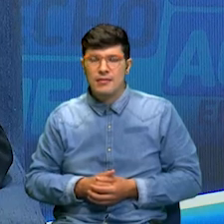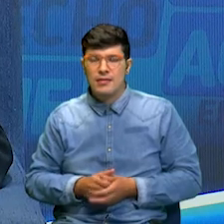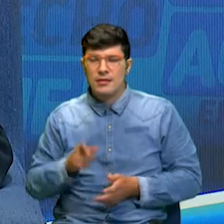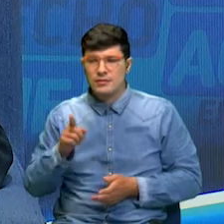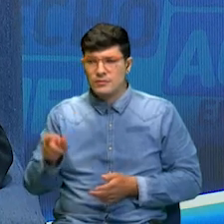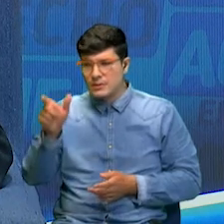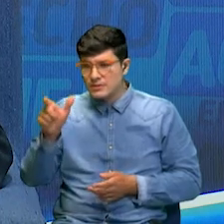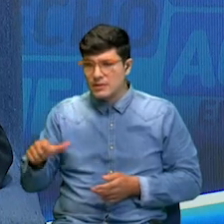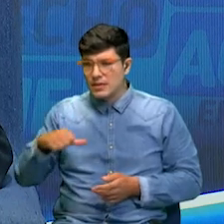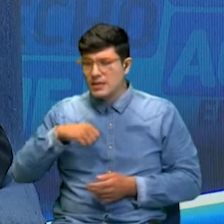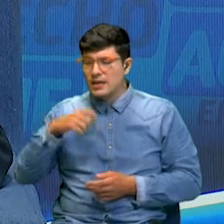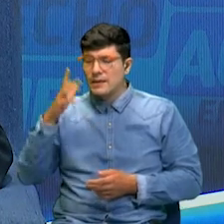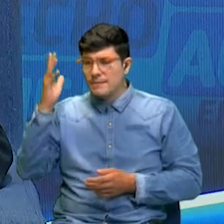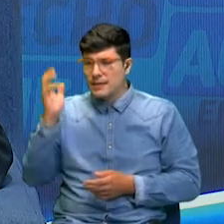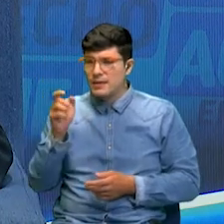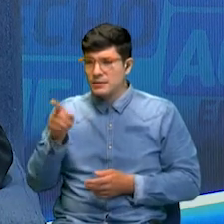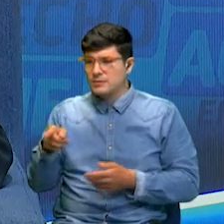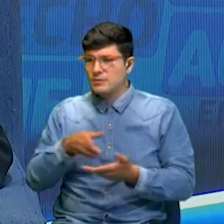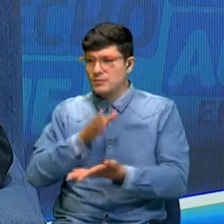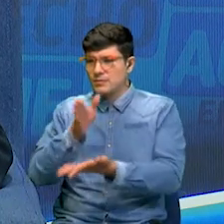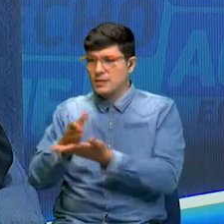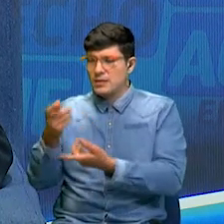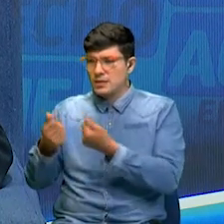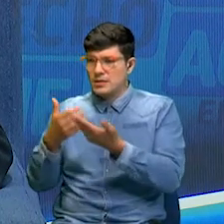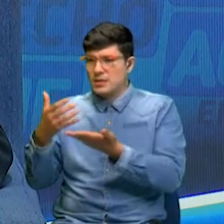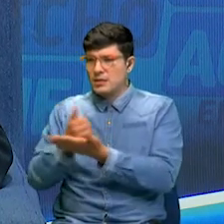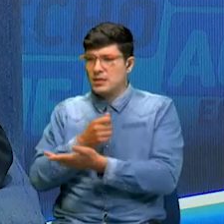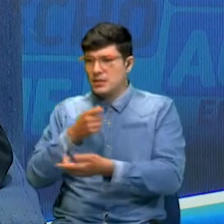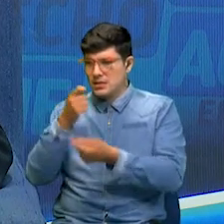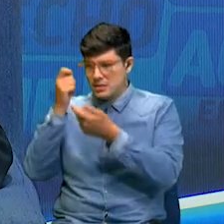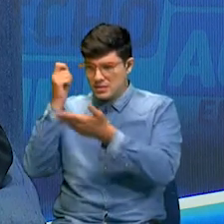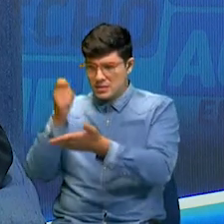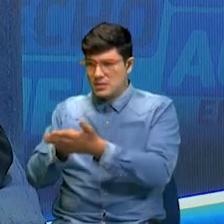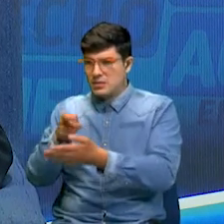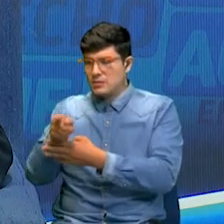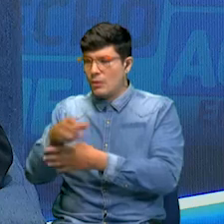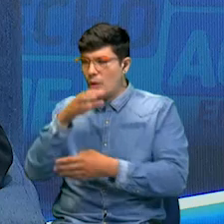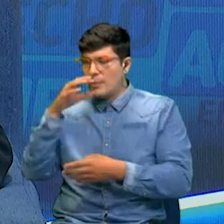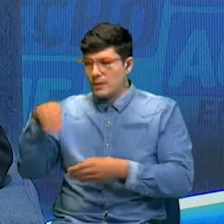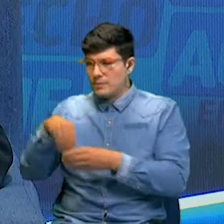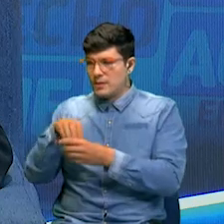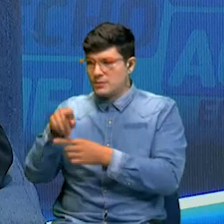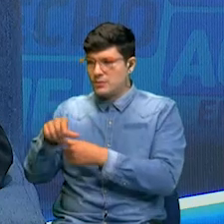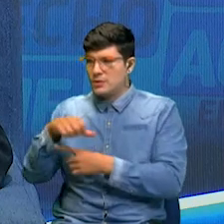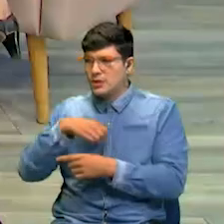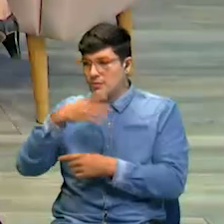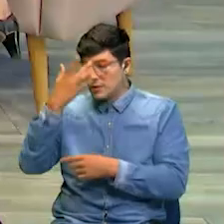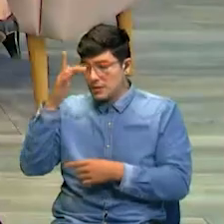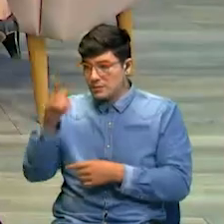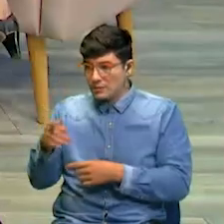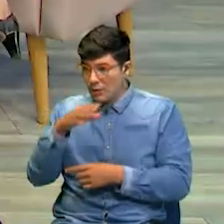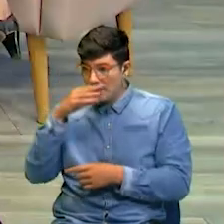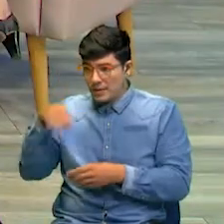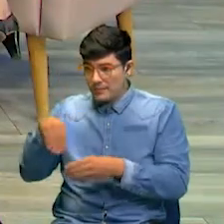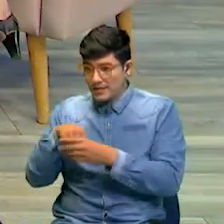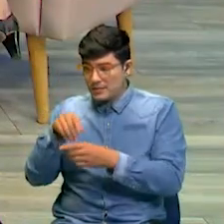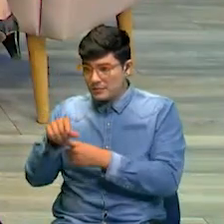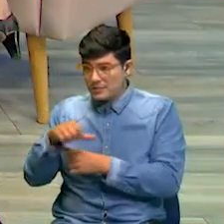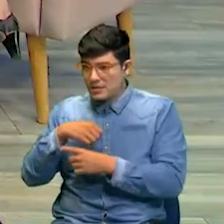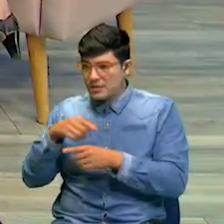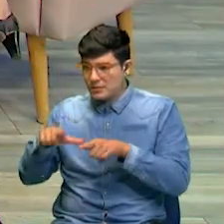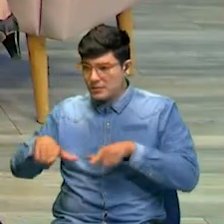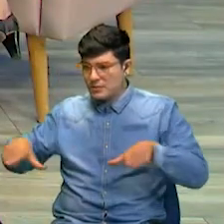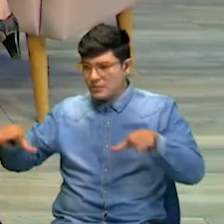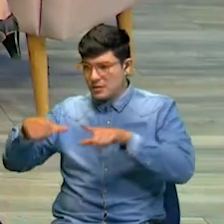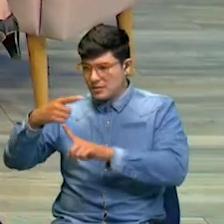Un particular le cobra por irse a cobrar y llevársela ya a donde lo tienen. Porque ahí donde lo tienen, le tienen una piecita